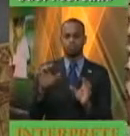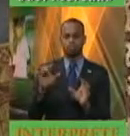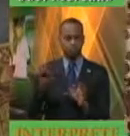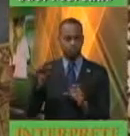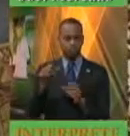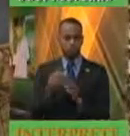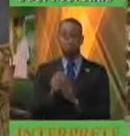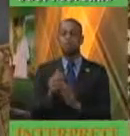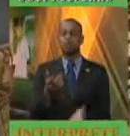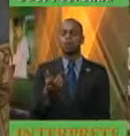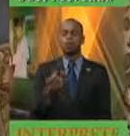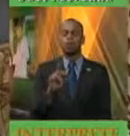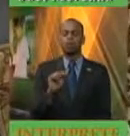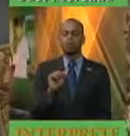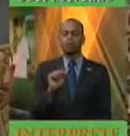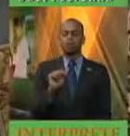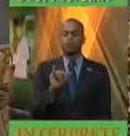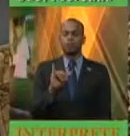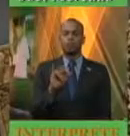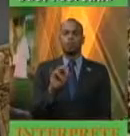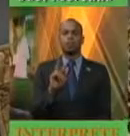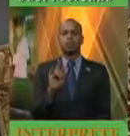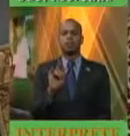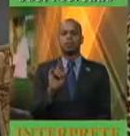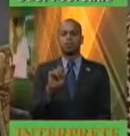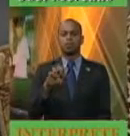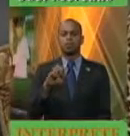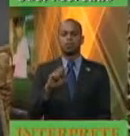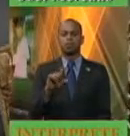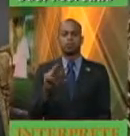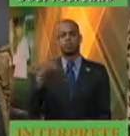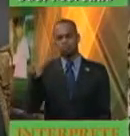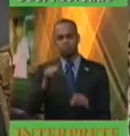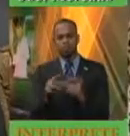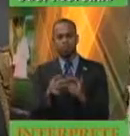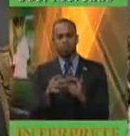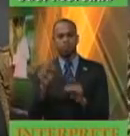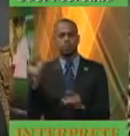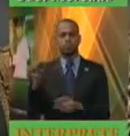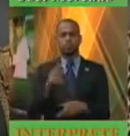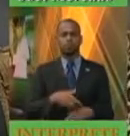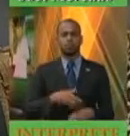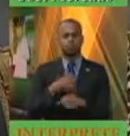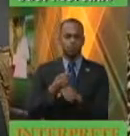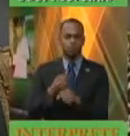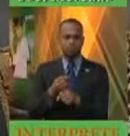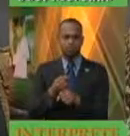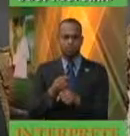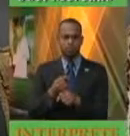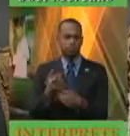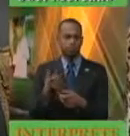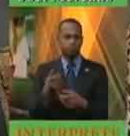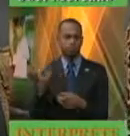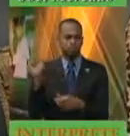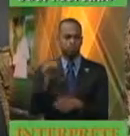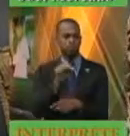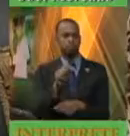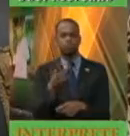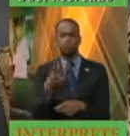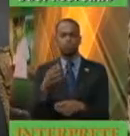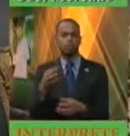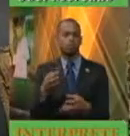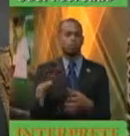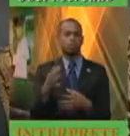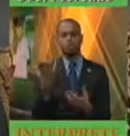Vázquez, lo que fue la firma de un acuerdo con todos los aspirantes, tanto a nivel municipal